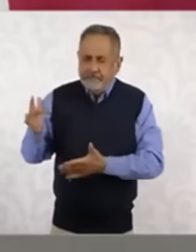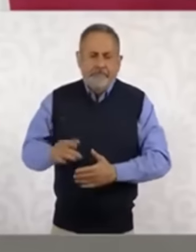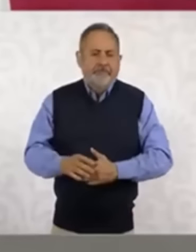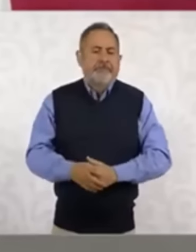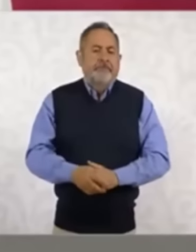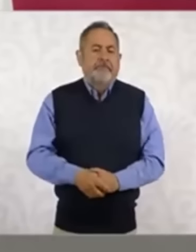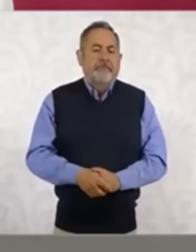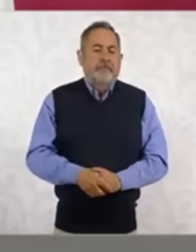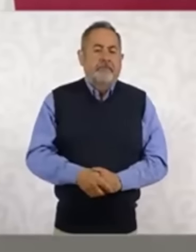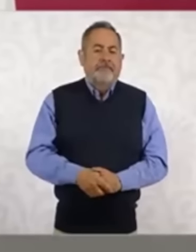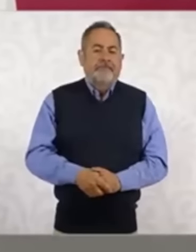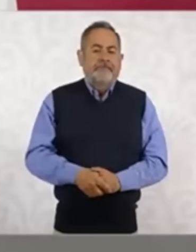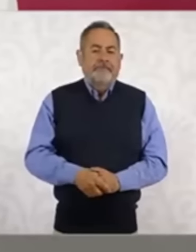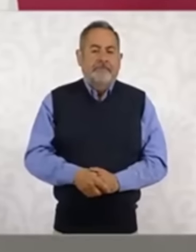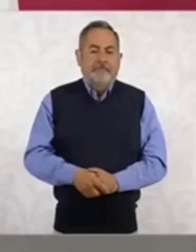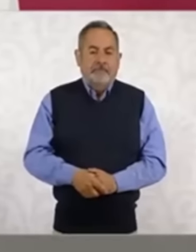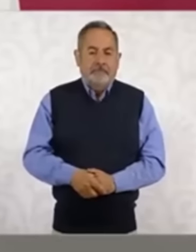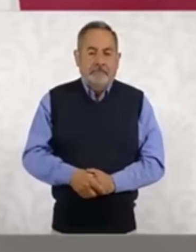Mari Carmen.